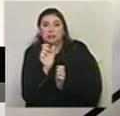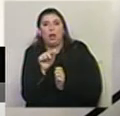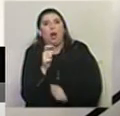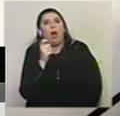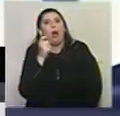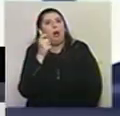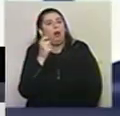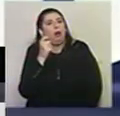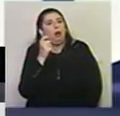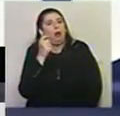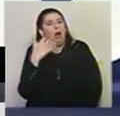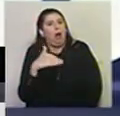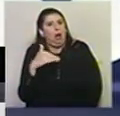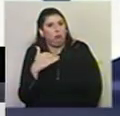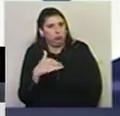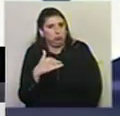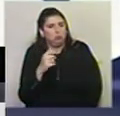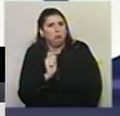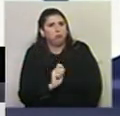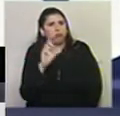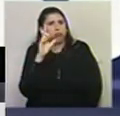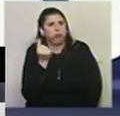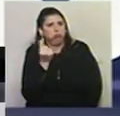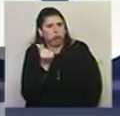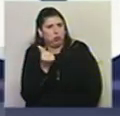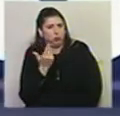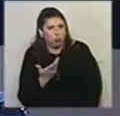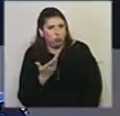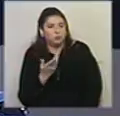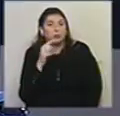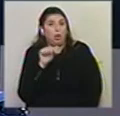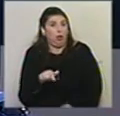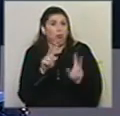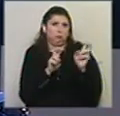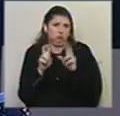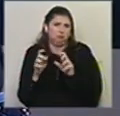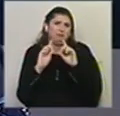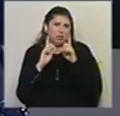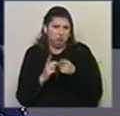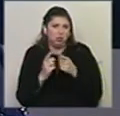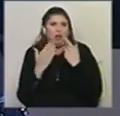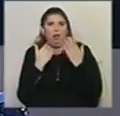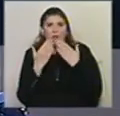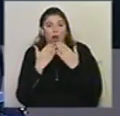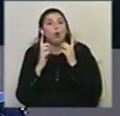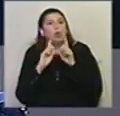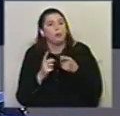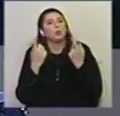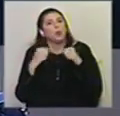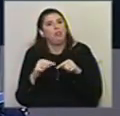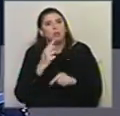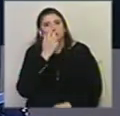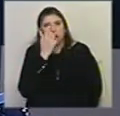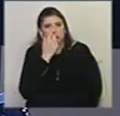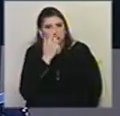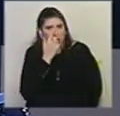que abordar este problema exclusivamente, también hay que hablarlo, y también es un debate interesante, muy interesante, y que, sobre el